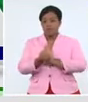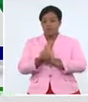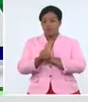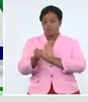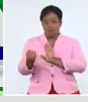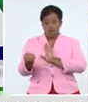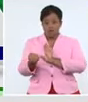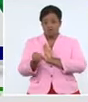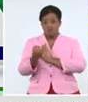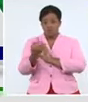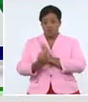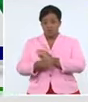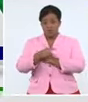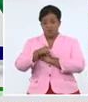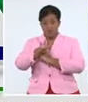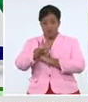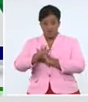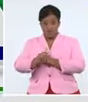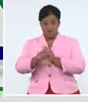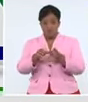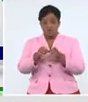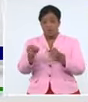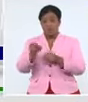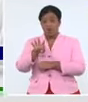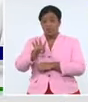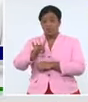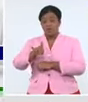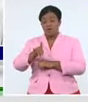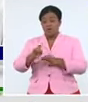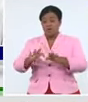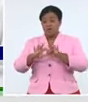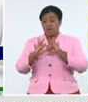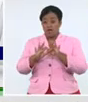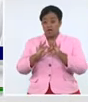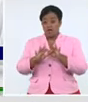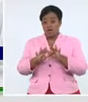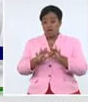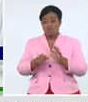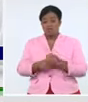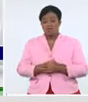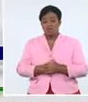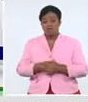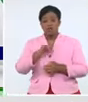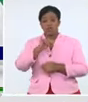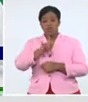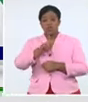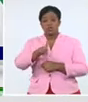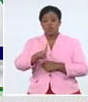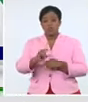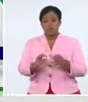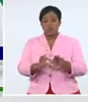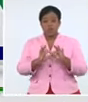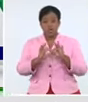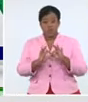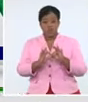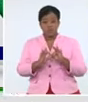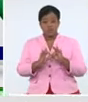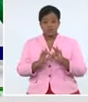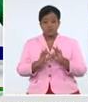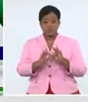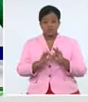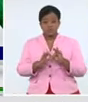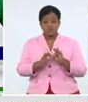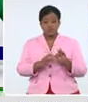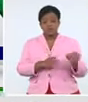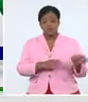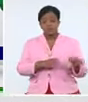los cuales 49 están en estado crítico, 91 en estado grave, y realmente